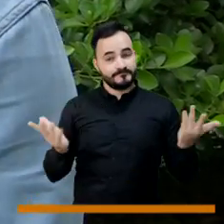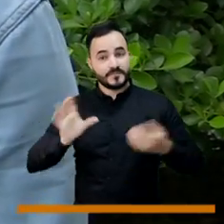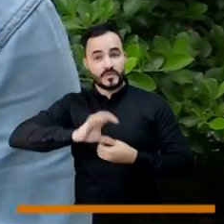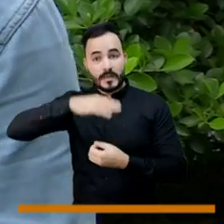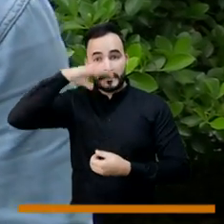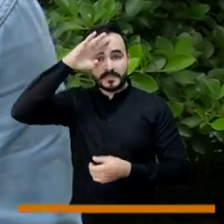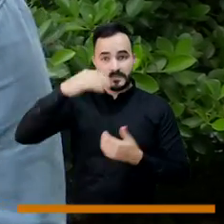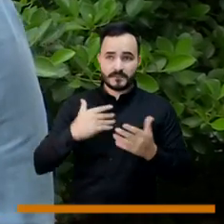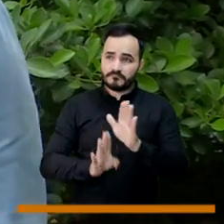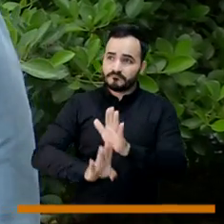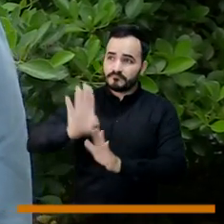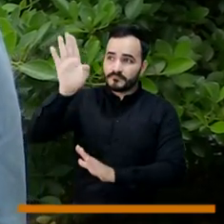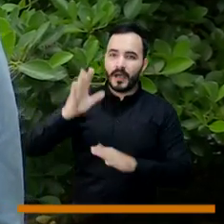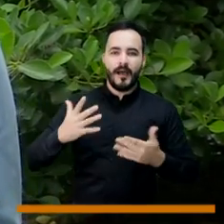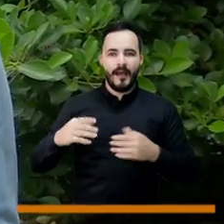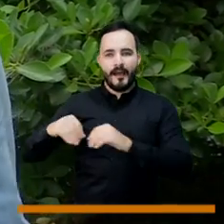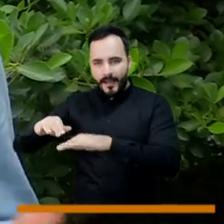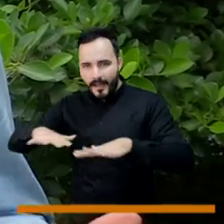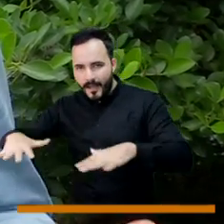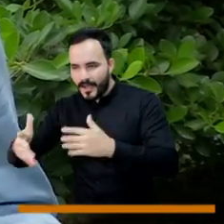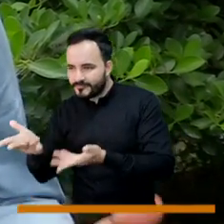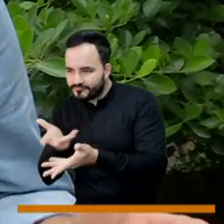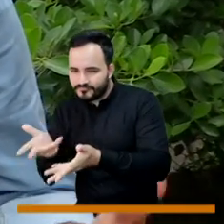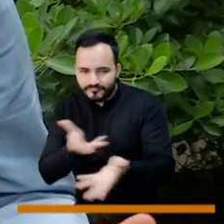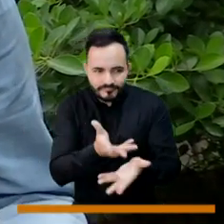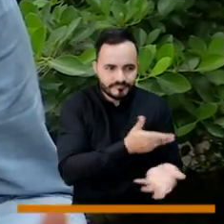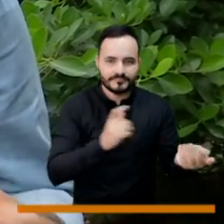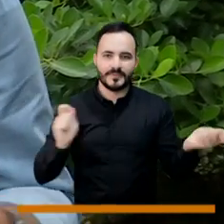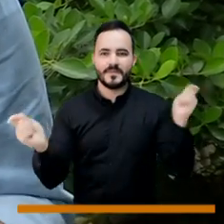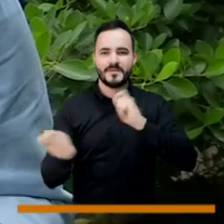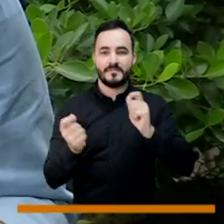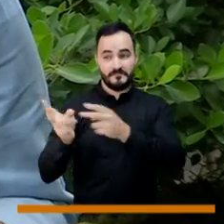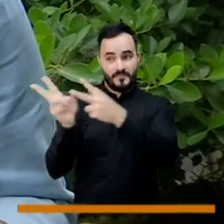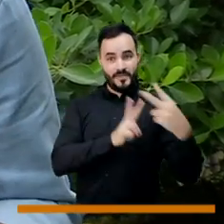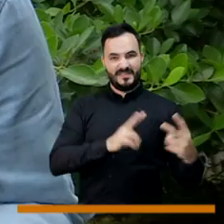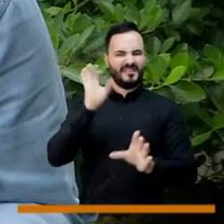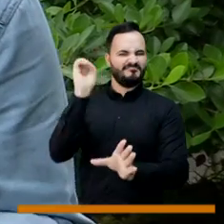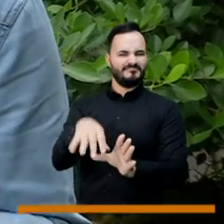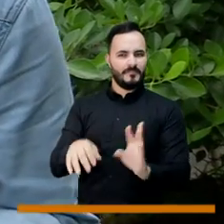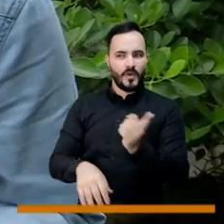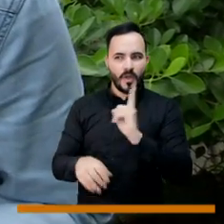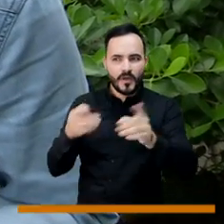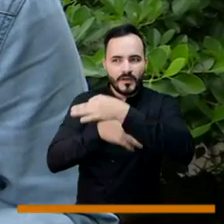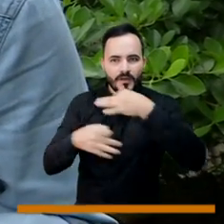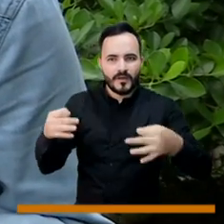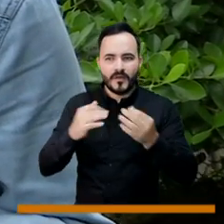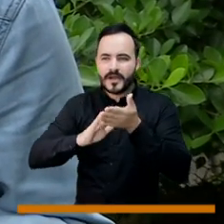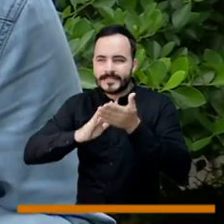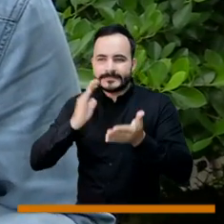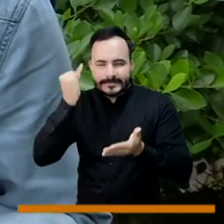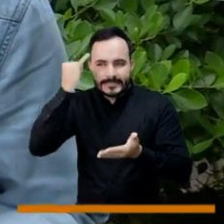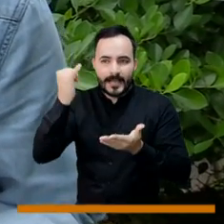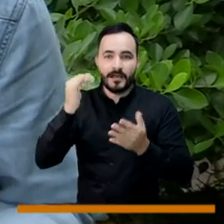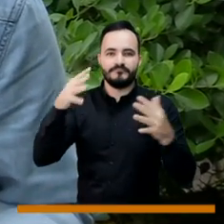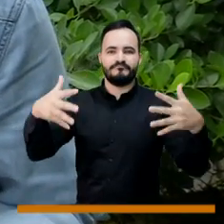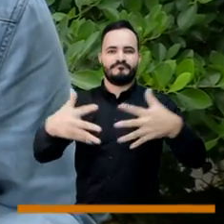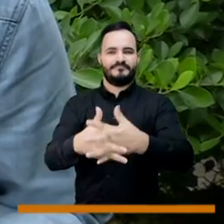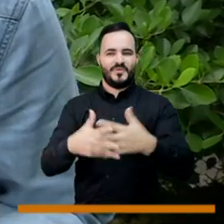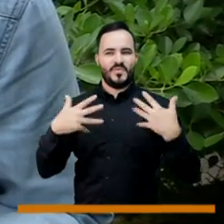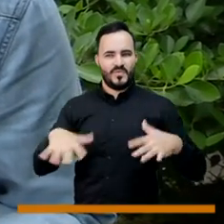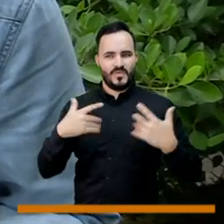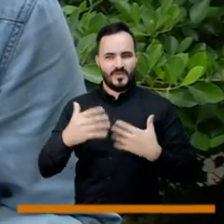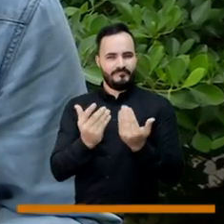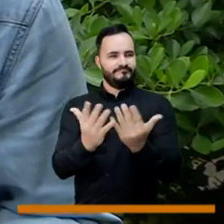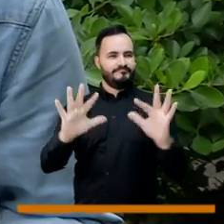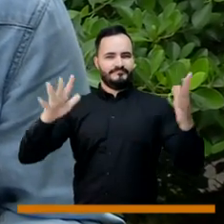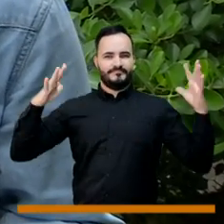tipo de intervenciones en las cuales ha participado. La ciudad se construye desde los territorios, en este caso, estos puentes que cambiaron de vocación para